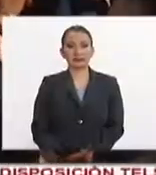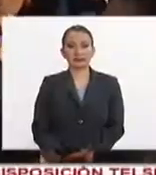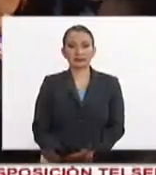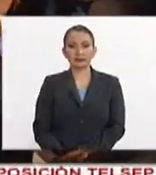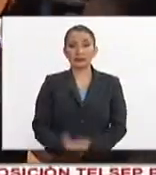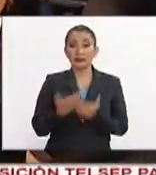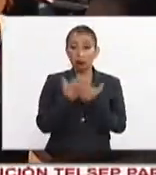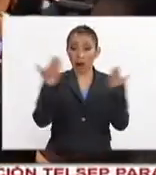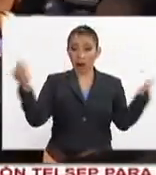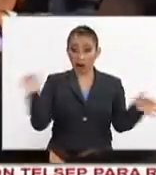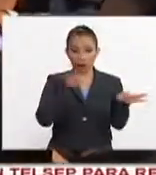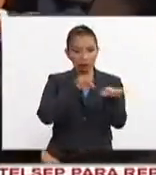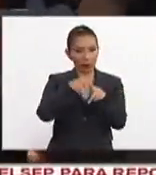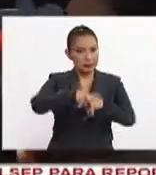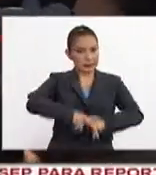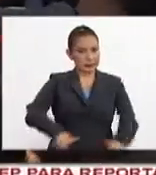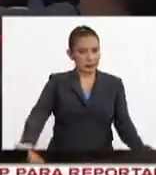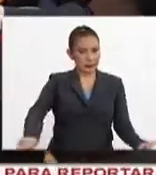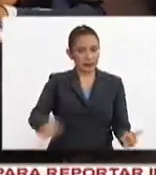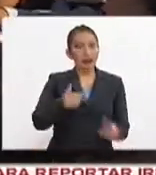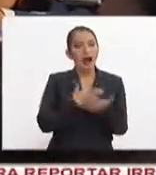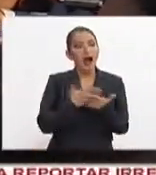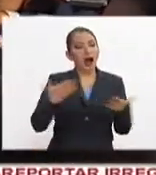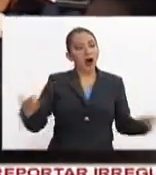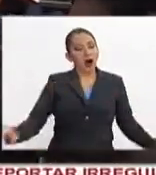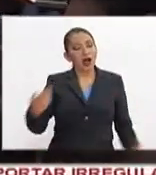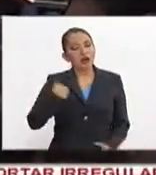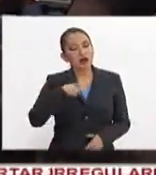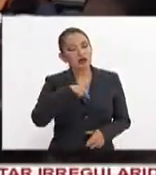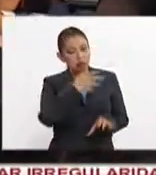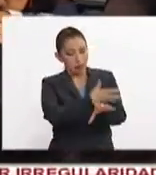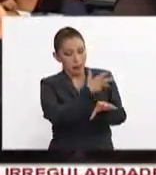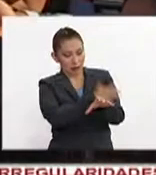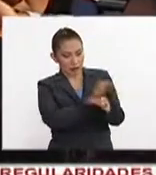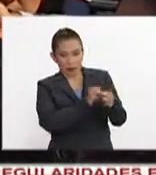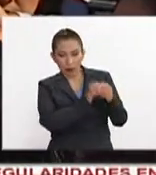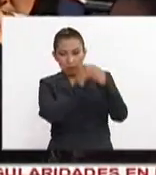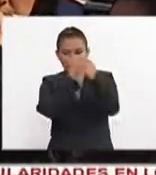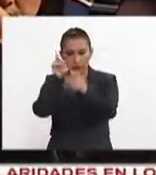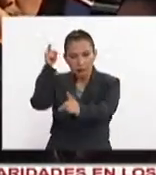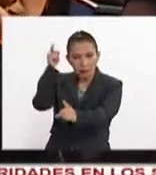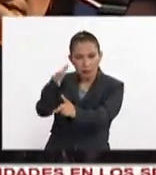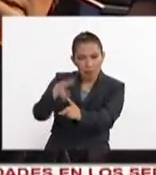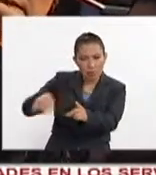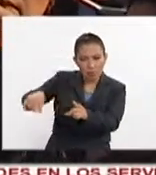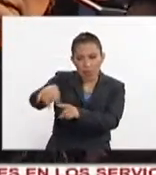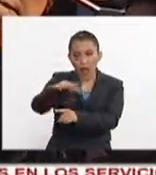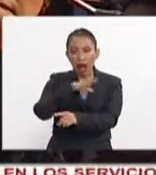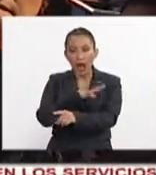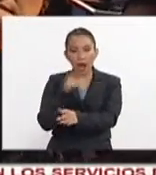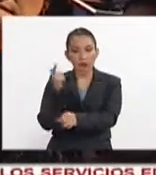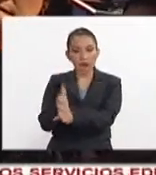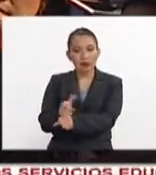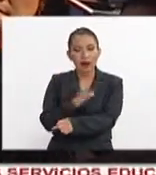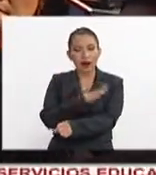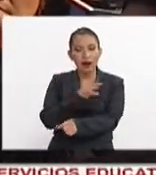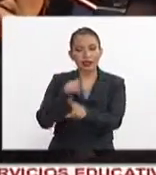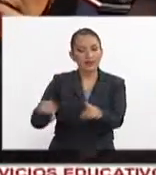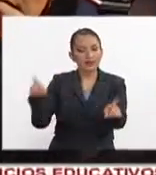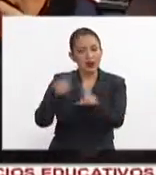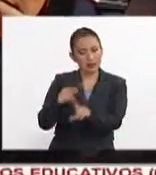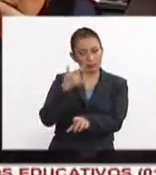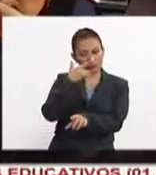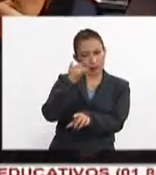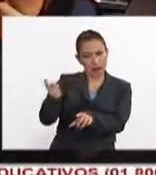Ahora vamos a hacer un trabajo distinto. Ahora lo que van nuestros compañeros son objetivos en donde hemos detectado una serie